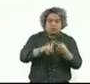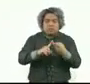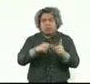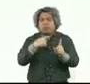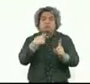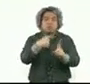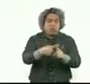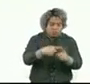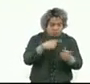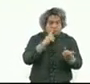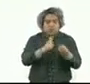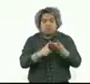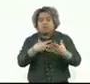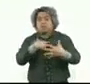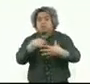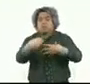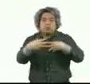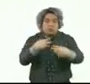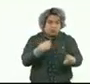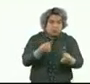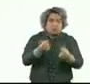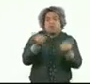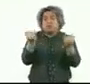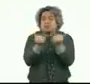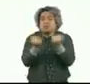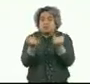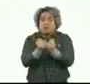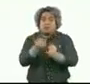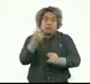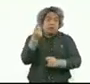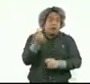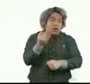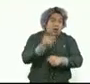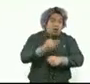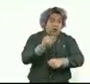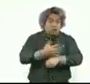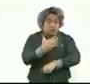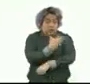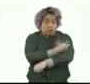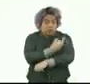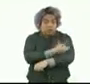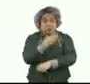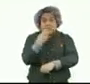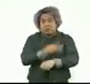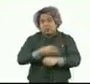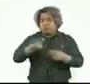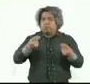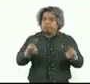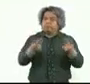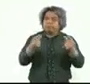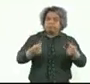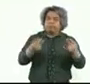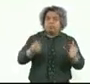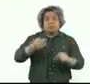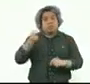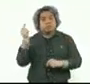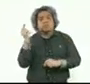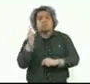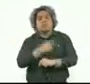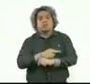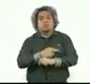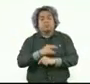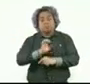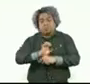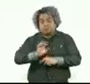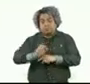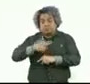además seguimos avanzando en velocidades que no habíamos hecho antes en la cobertura de vacunación. Creo que eso sintetiza la posición en la que nos